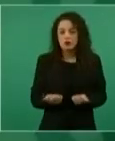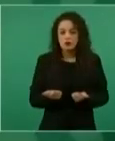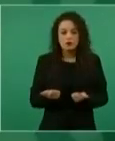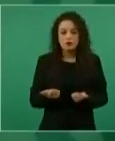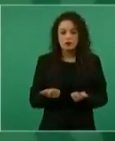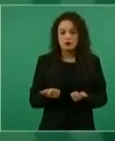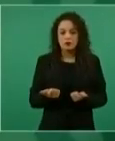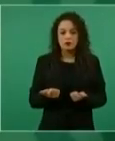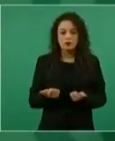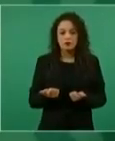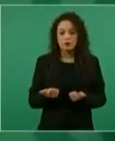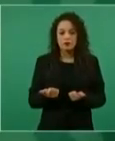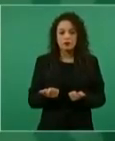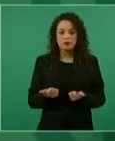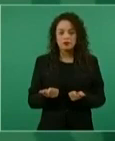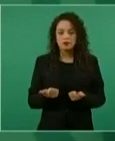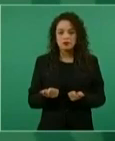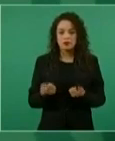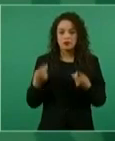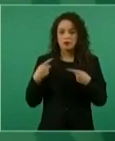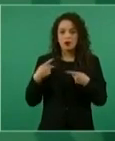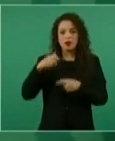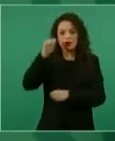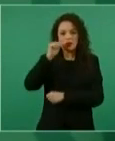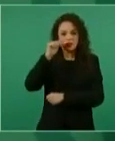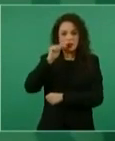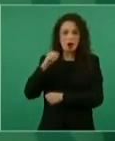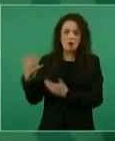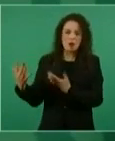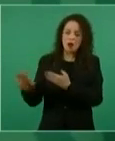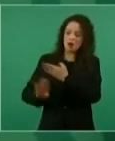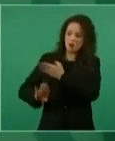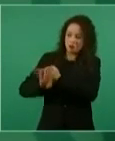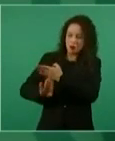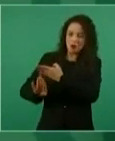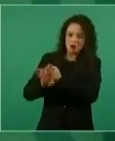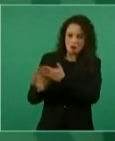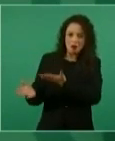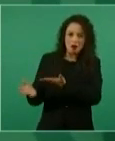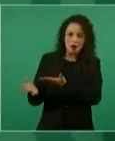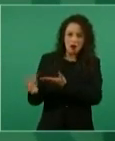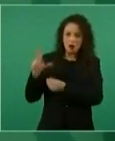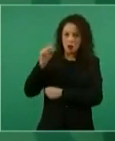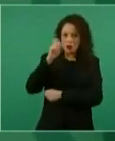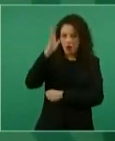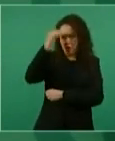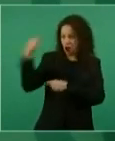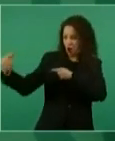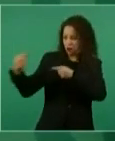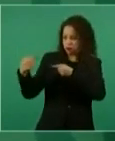Dijo, ¿eh? ¿Cómo dijo? Sirve para lo que sirve y no sirve para lo que no sirve. Ah, está bueno, pero eso es. Esa es la idea. Pero dijo que Hugo